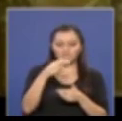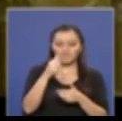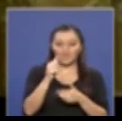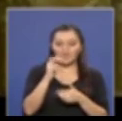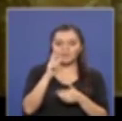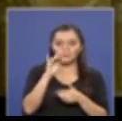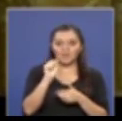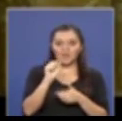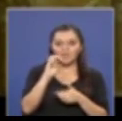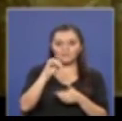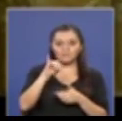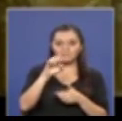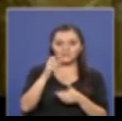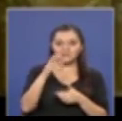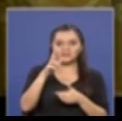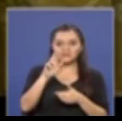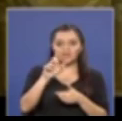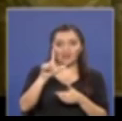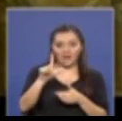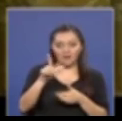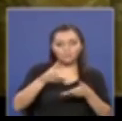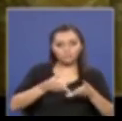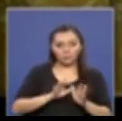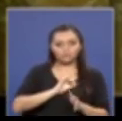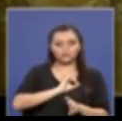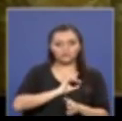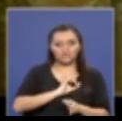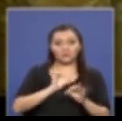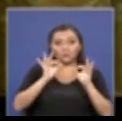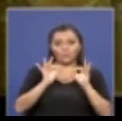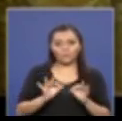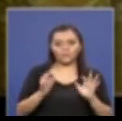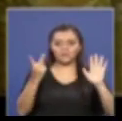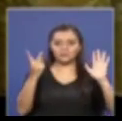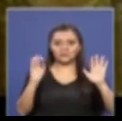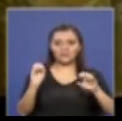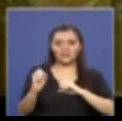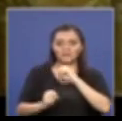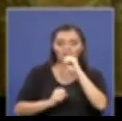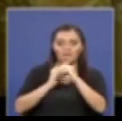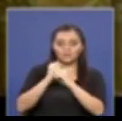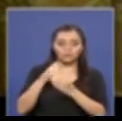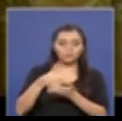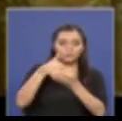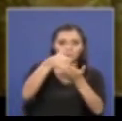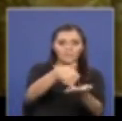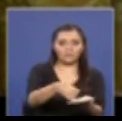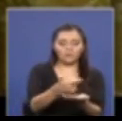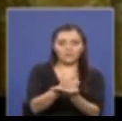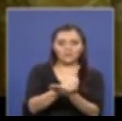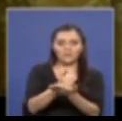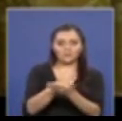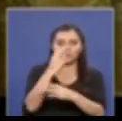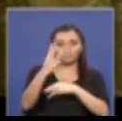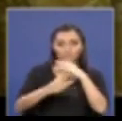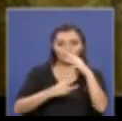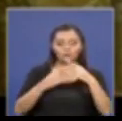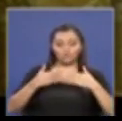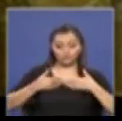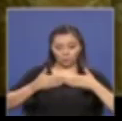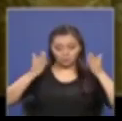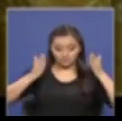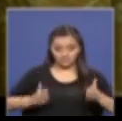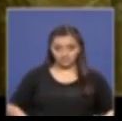país, hizo aquí grandes amigos y cuando se cumplen 70 años desde que obtuviera el Nobel de Literatura, quiero agradecer como